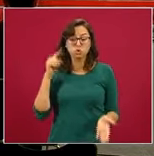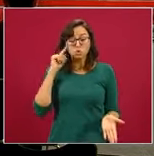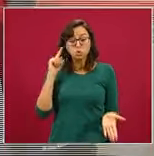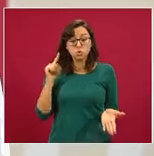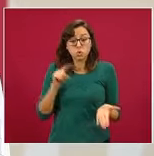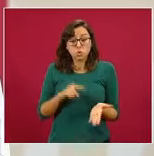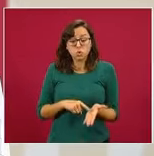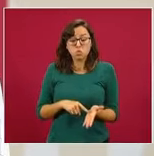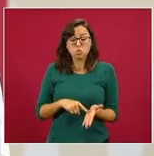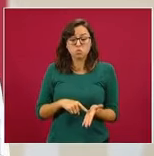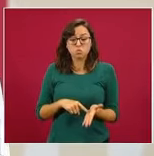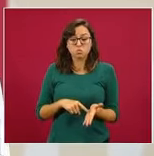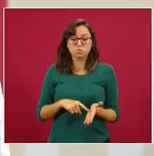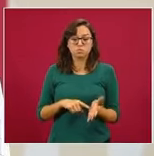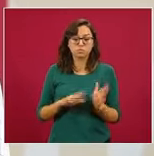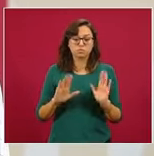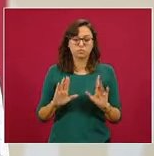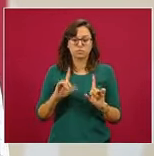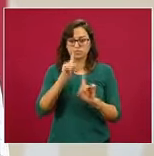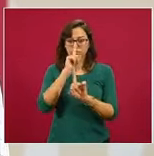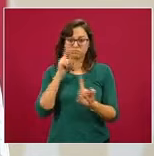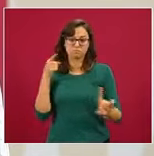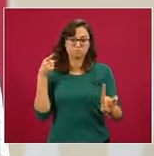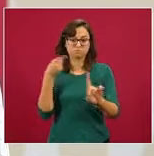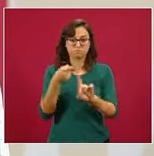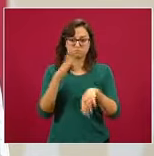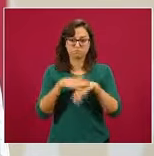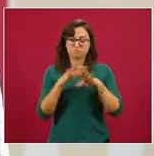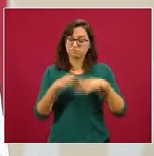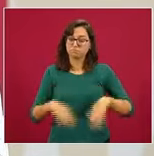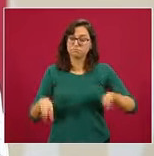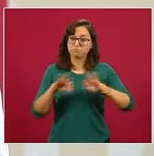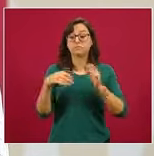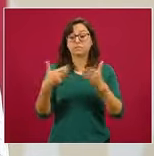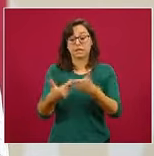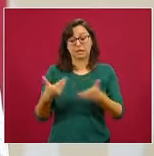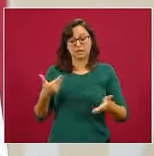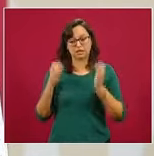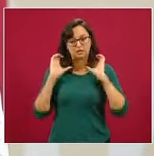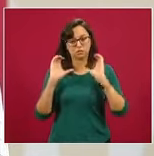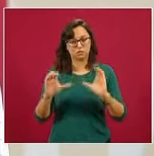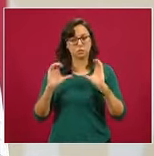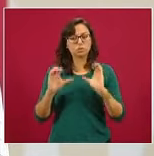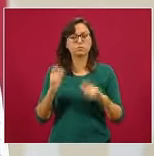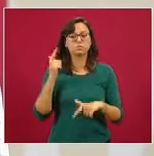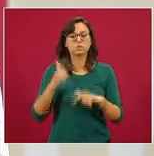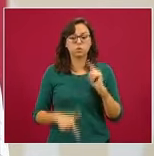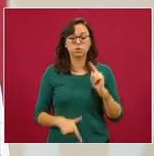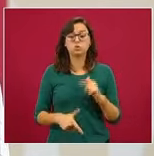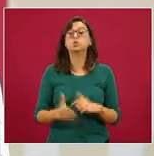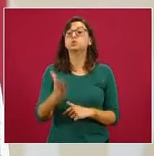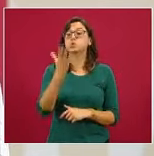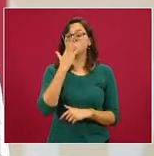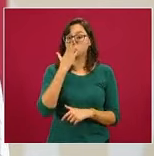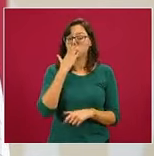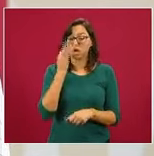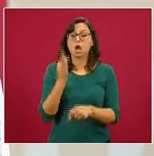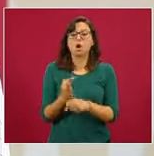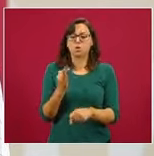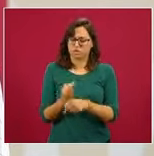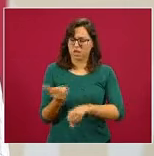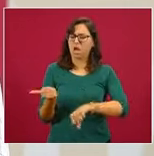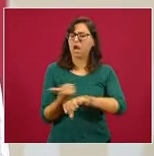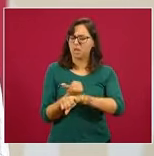que precisamente tiene como principal objetivo la prevención. Como bien comentan, Sonora está en semáforo